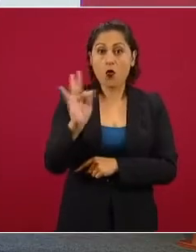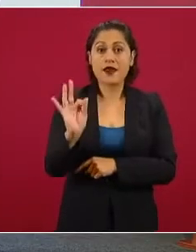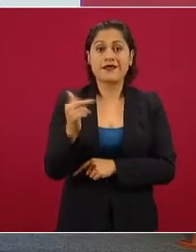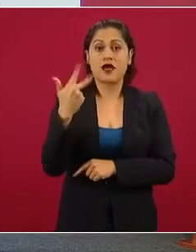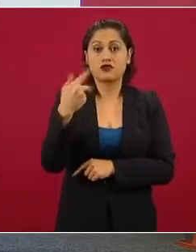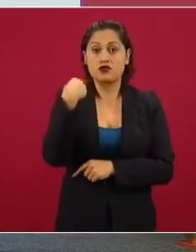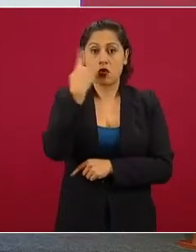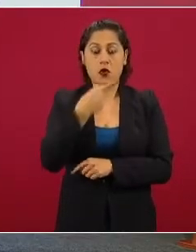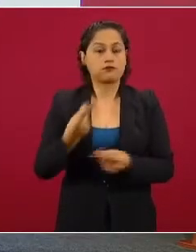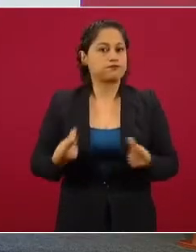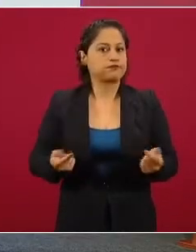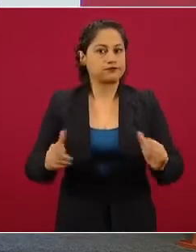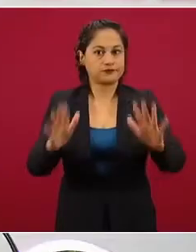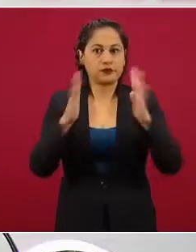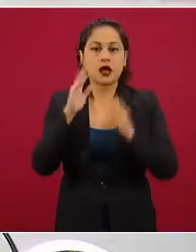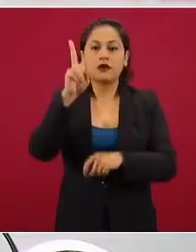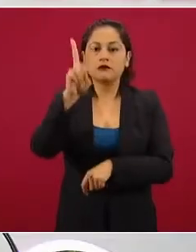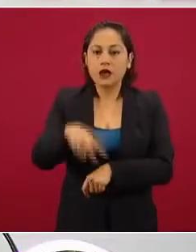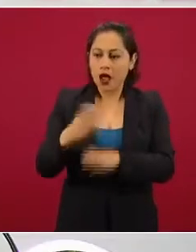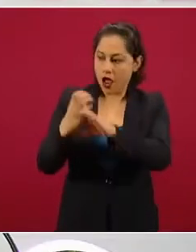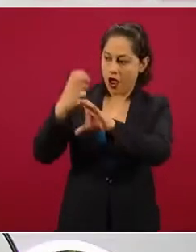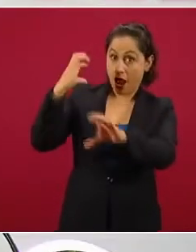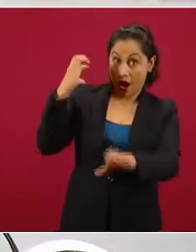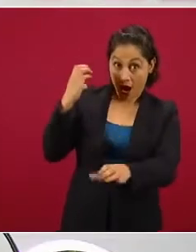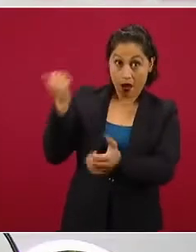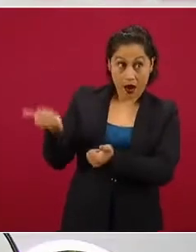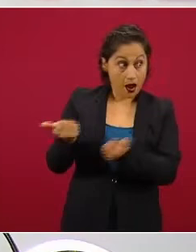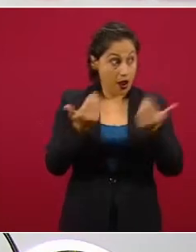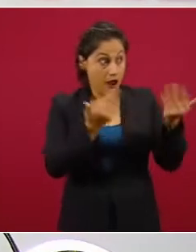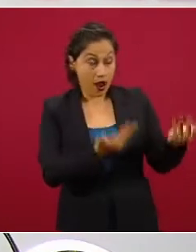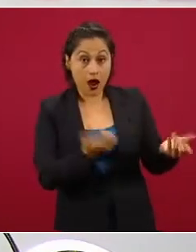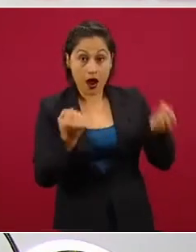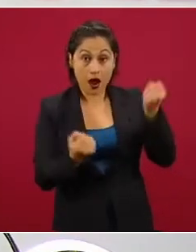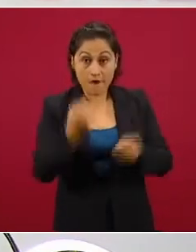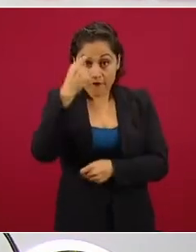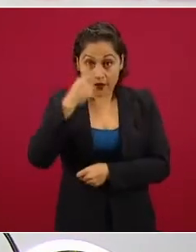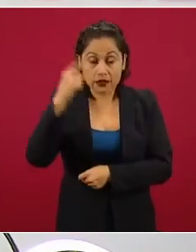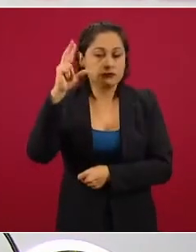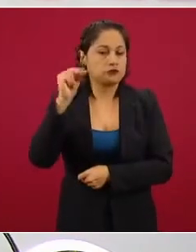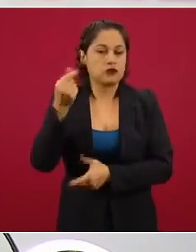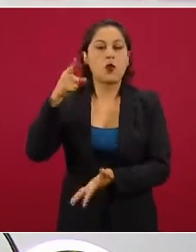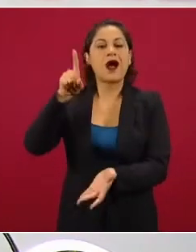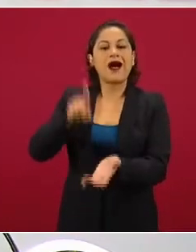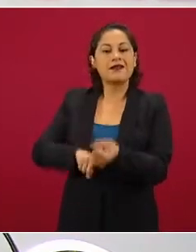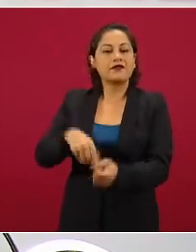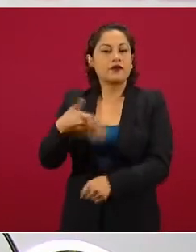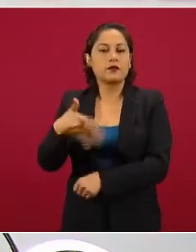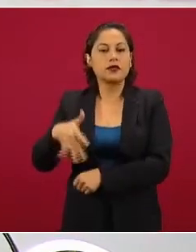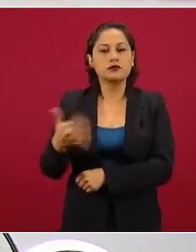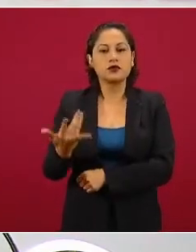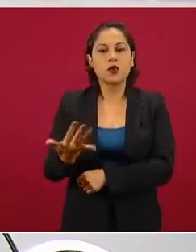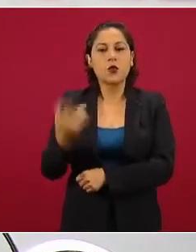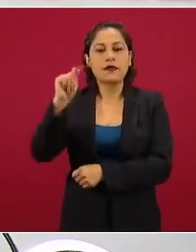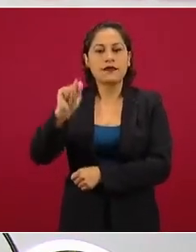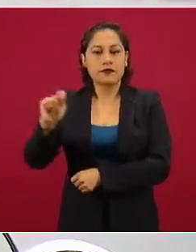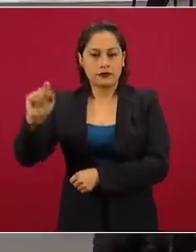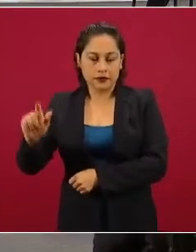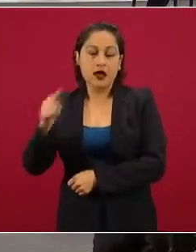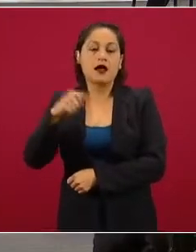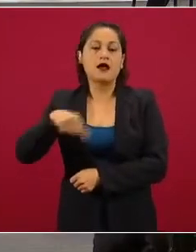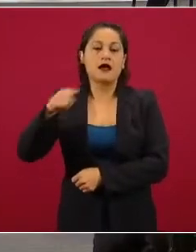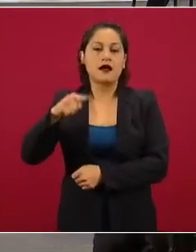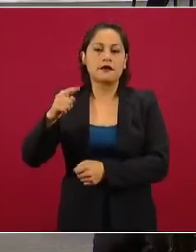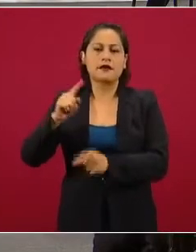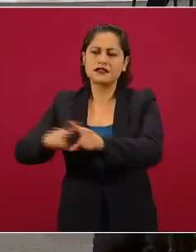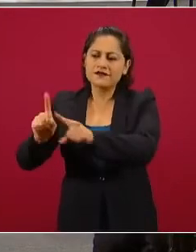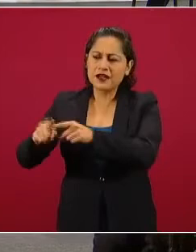unidad implica el desplazamiento de más de 50 toneladas de equipo que se trasladan en múltiples